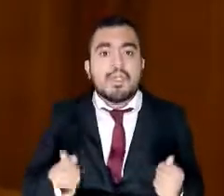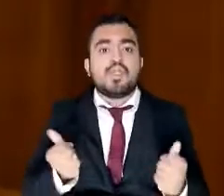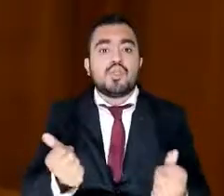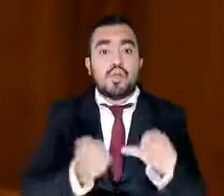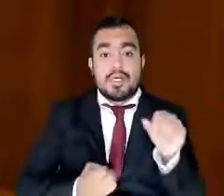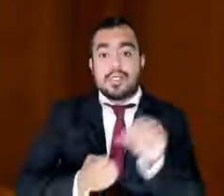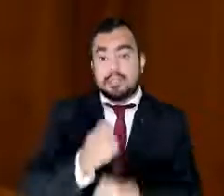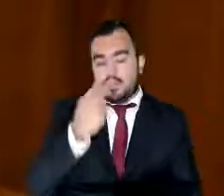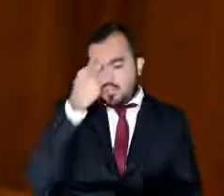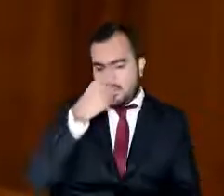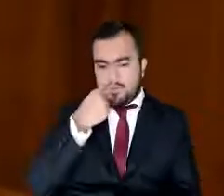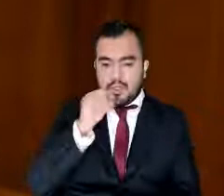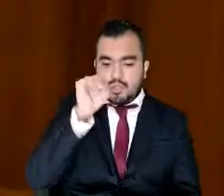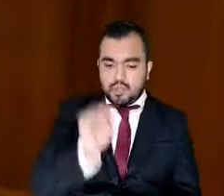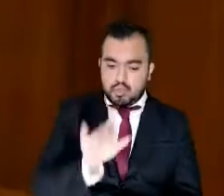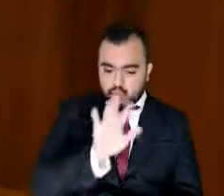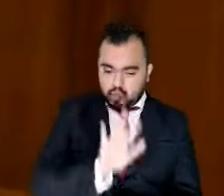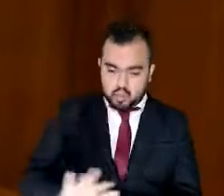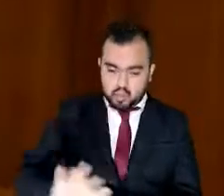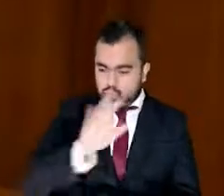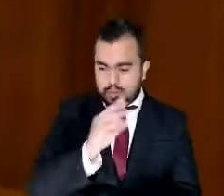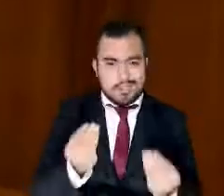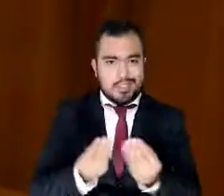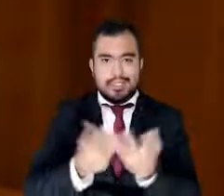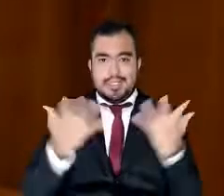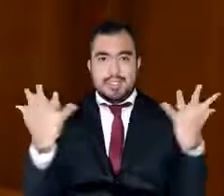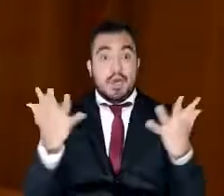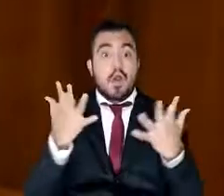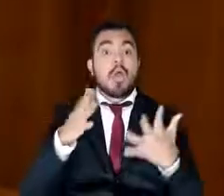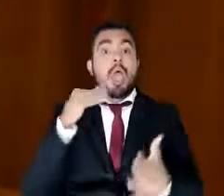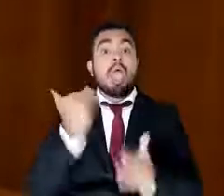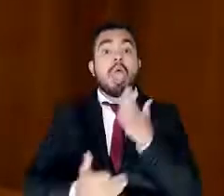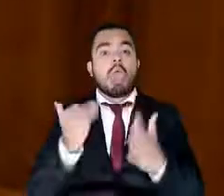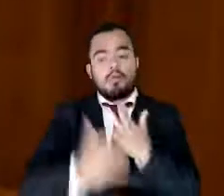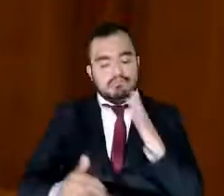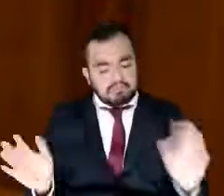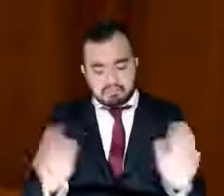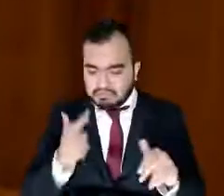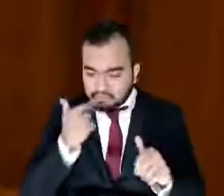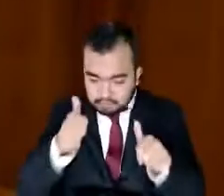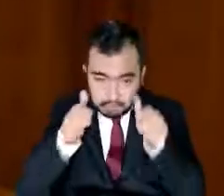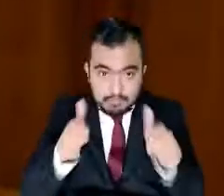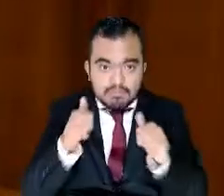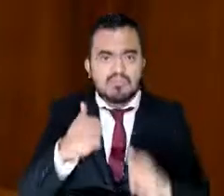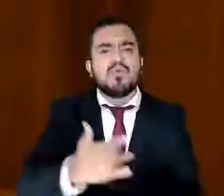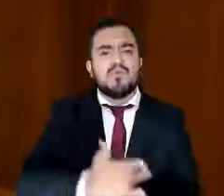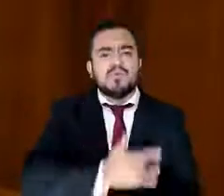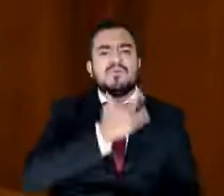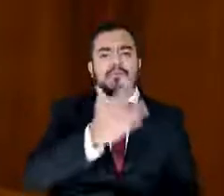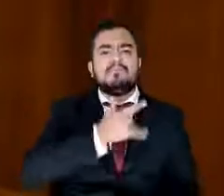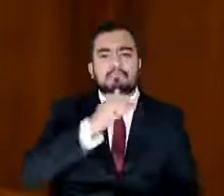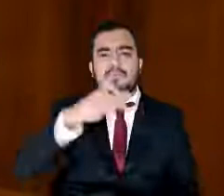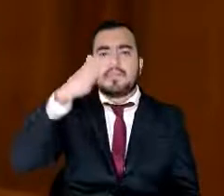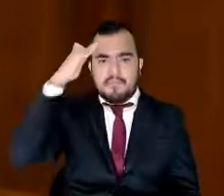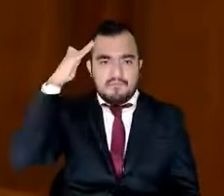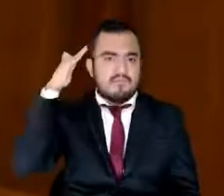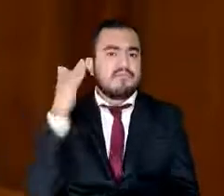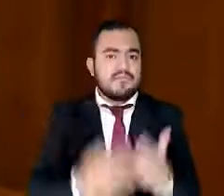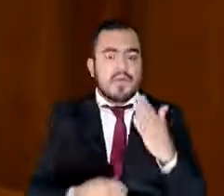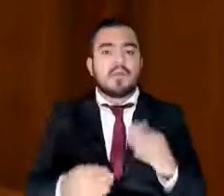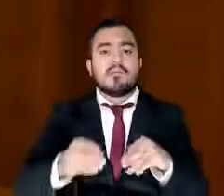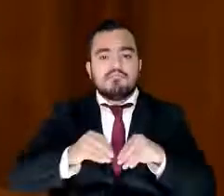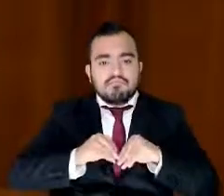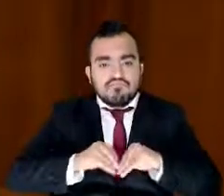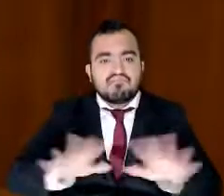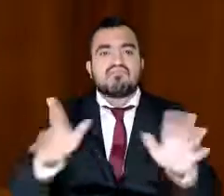el Estado. El sur definitivamente no se ha quedado relegado, sin embargo, sí reconozco que nos ha hecho falta transmitir o difundir